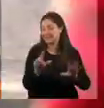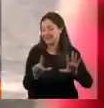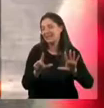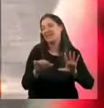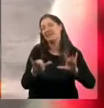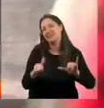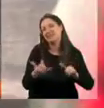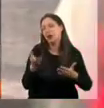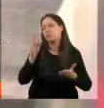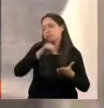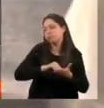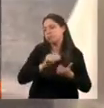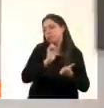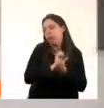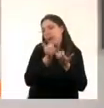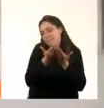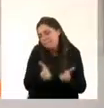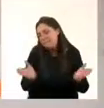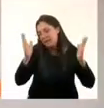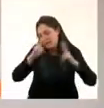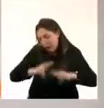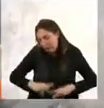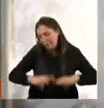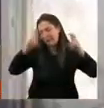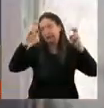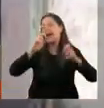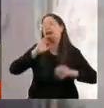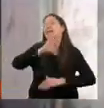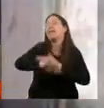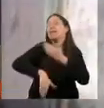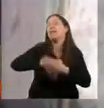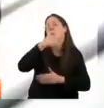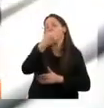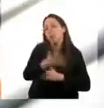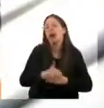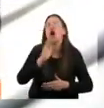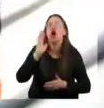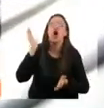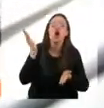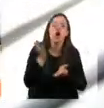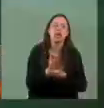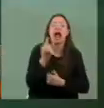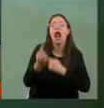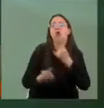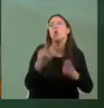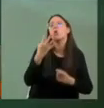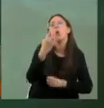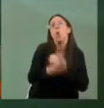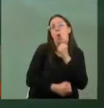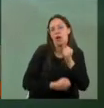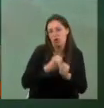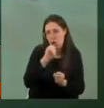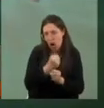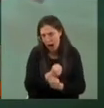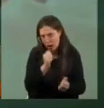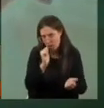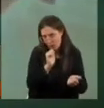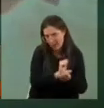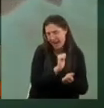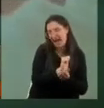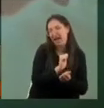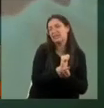formalizados y luego por el abreviado fueron condenados, apenas que oscilan entre los 4 años a los 12 meses, 4